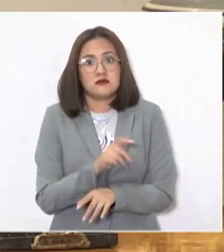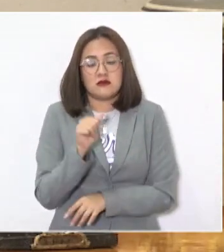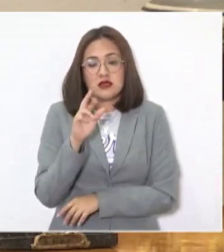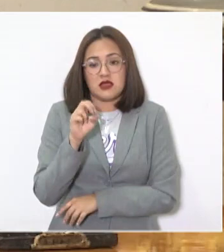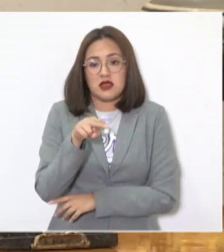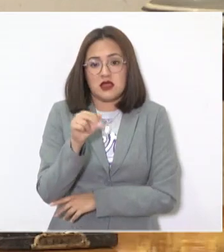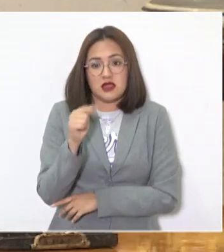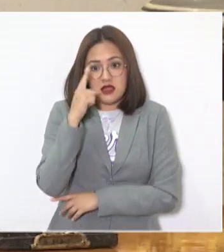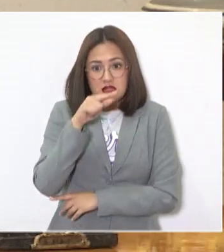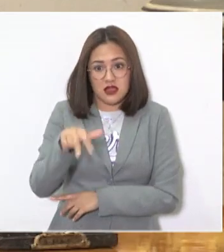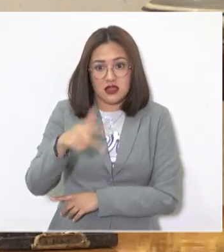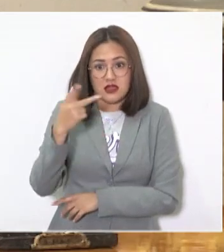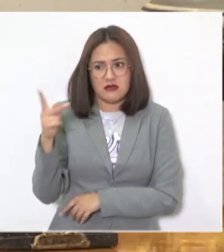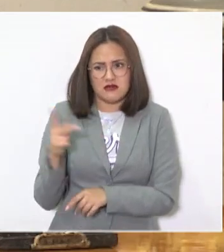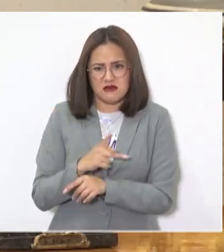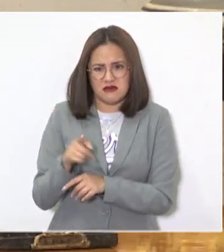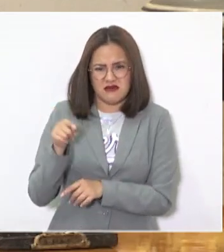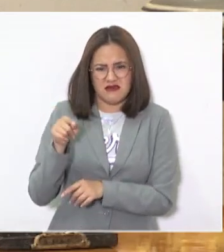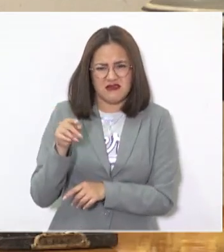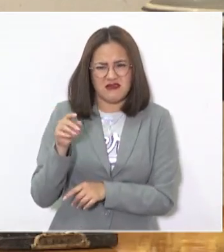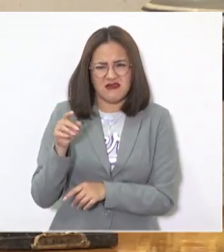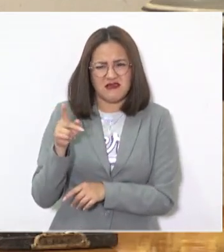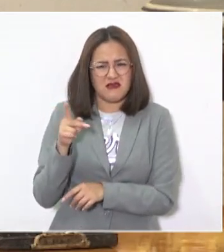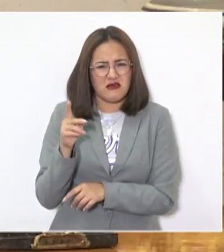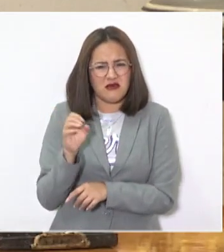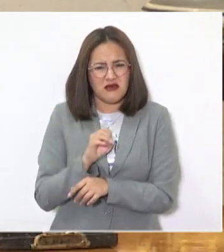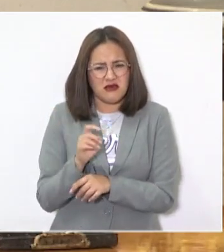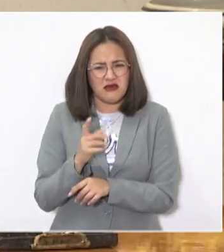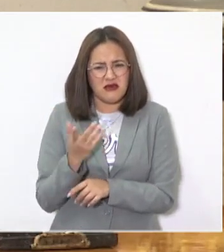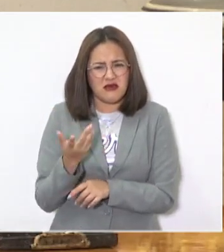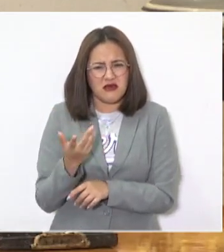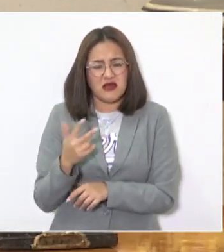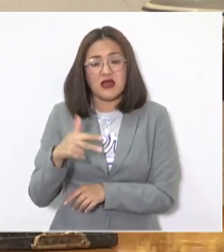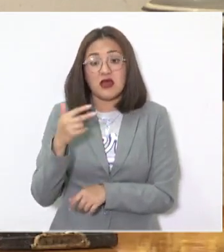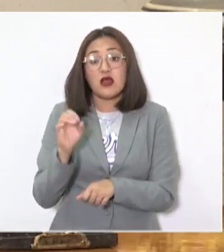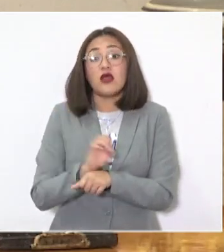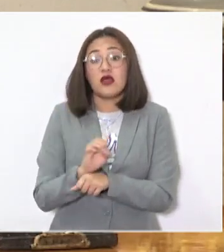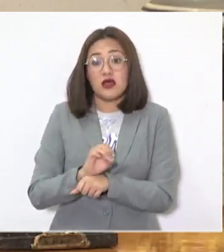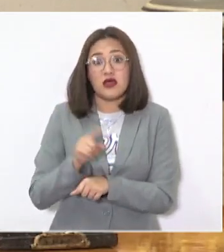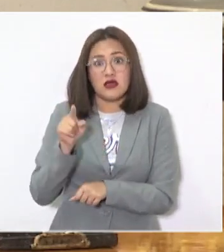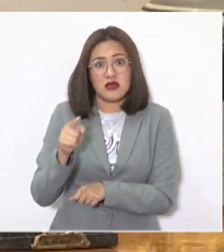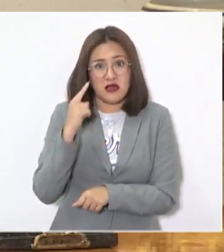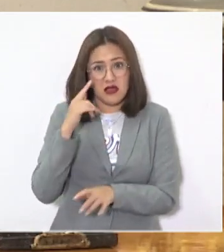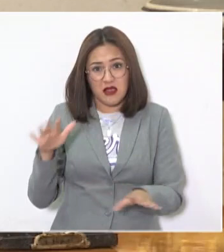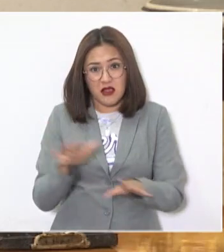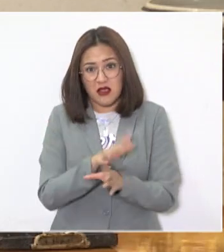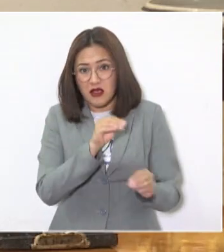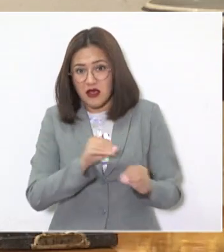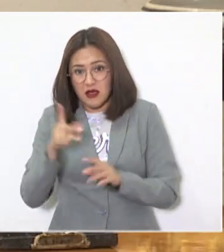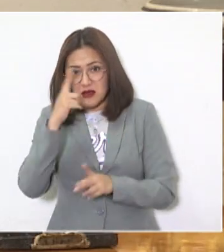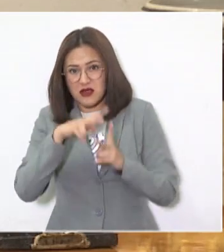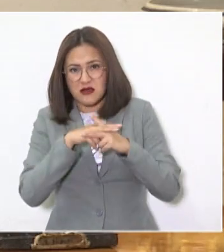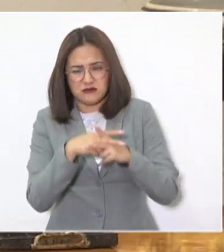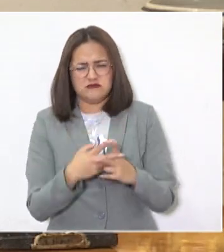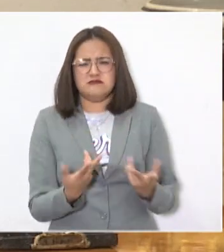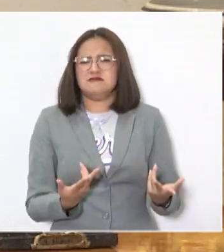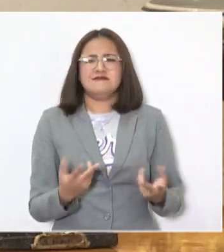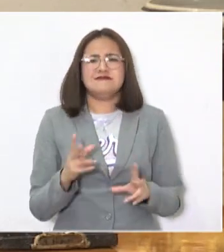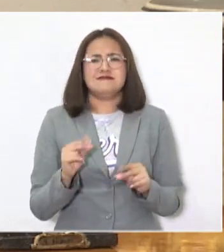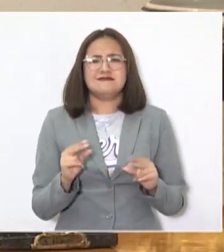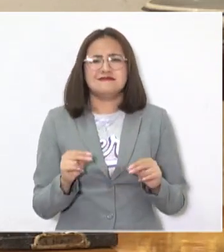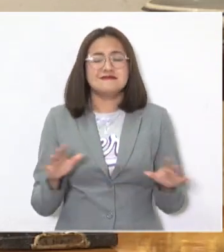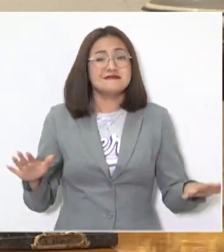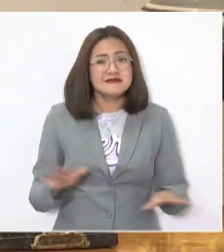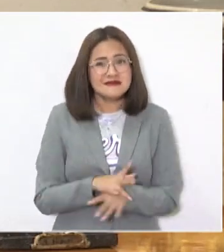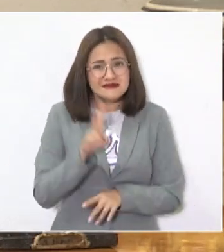arena esa de la 13 Poniente o 13 Oriente. 13 Oriente. Para hacer lucha libre.